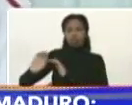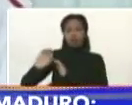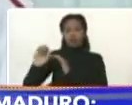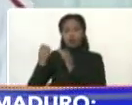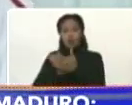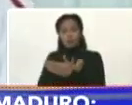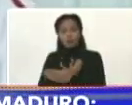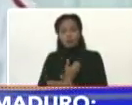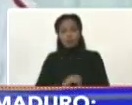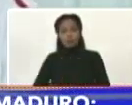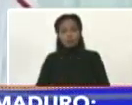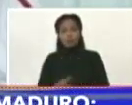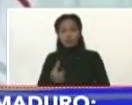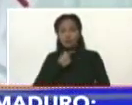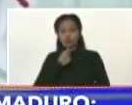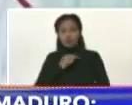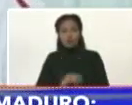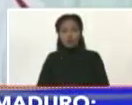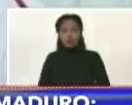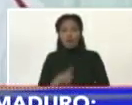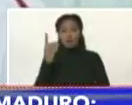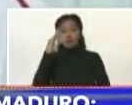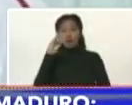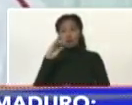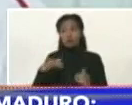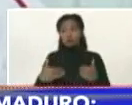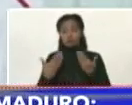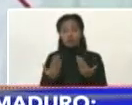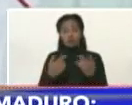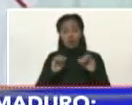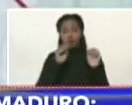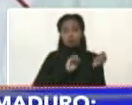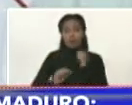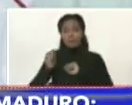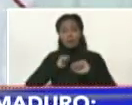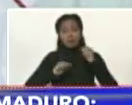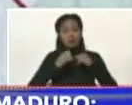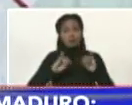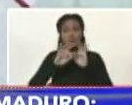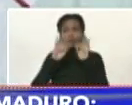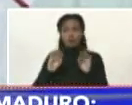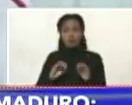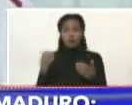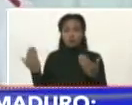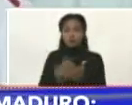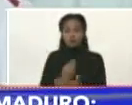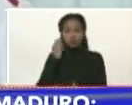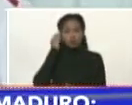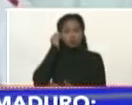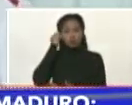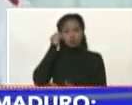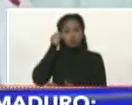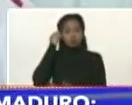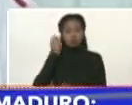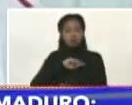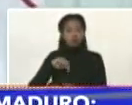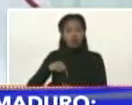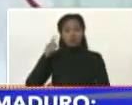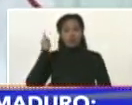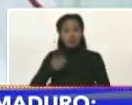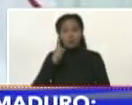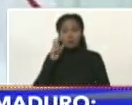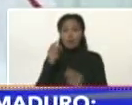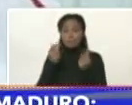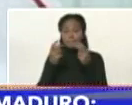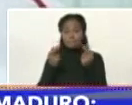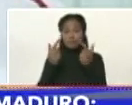Estado. Y en Bolivia se ha levantado una ola de movilizaciones contra el golpe de Estado. Y debemos estar atentos, pendientes. Por